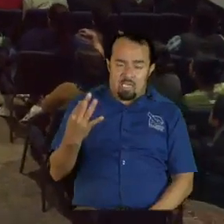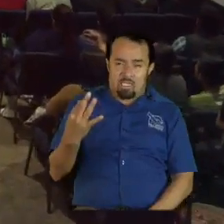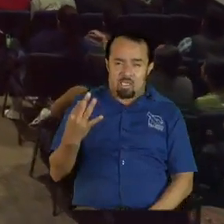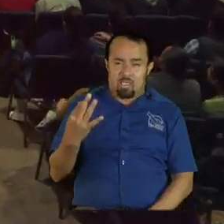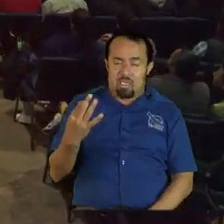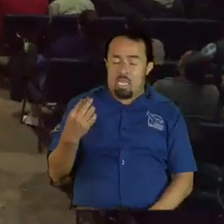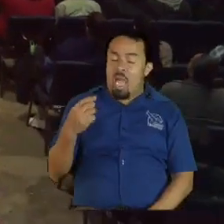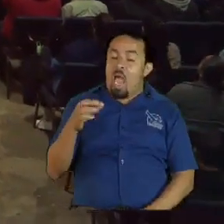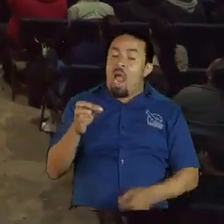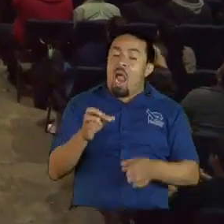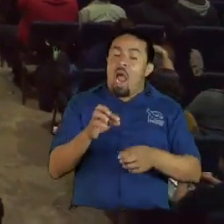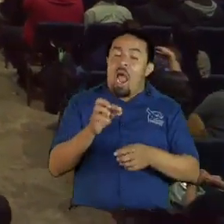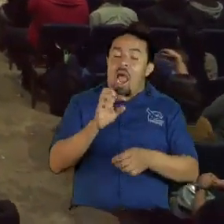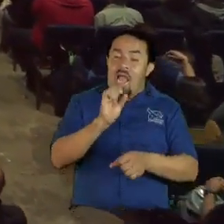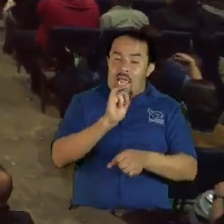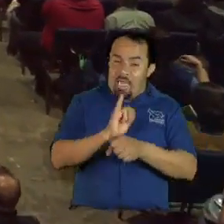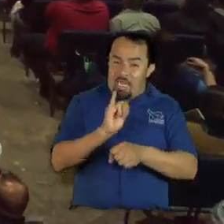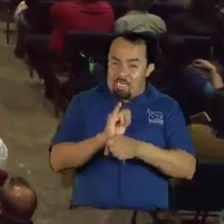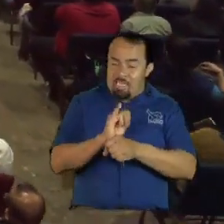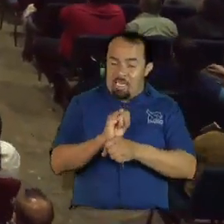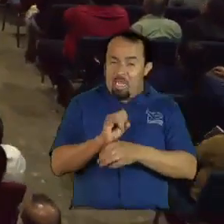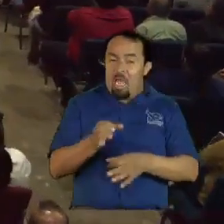Dios.